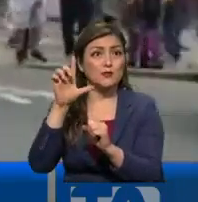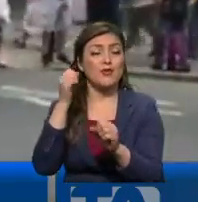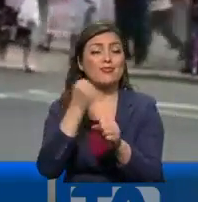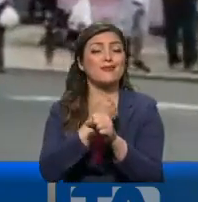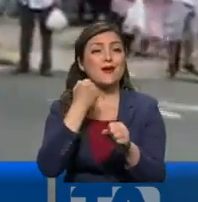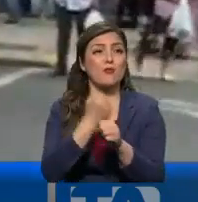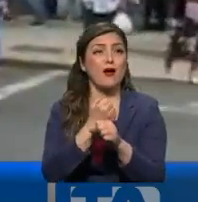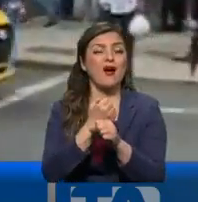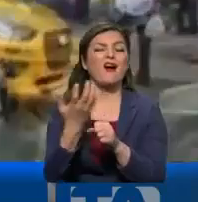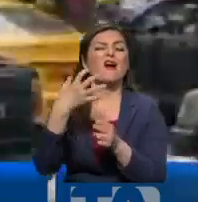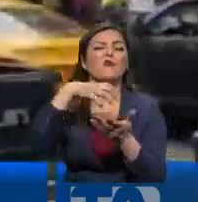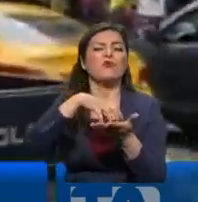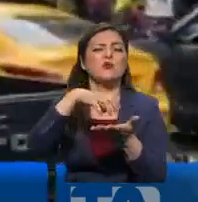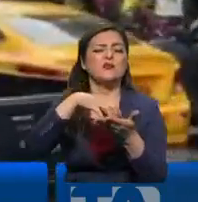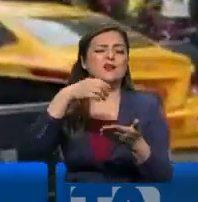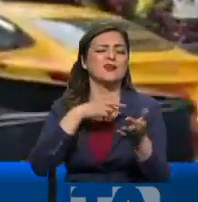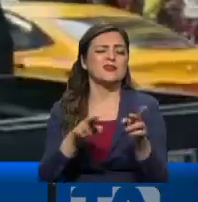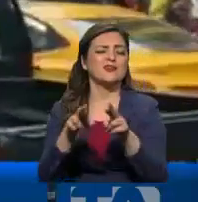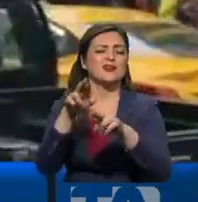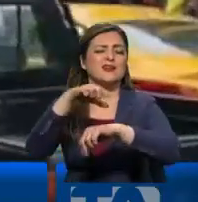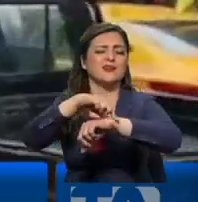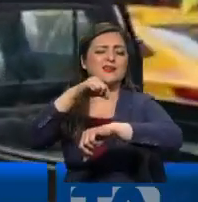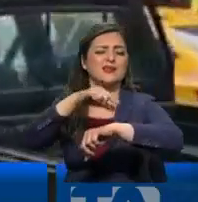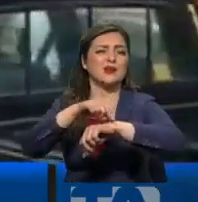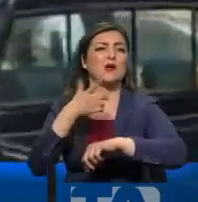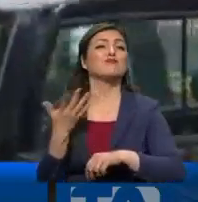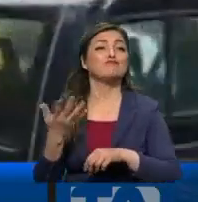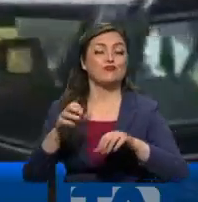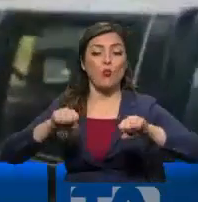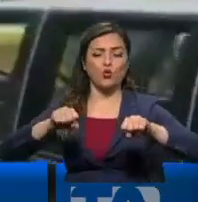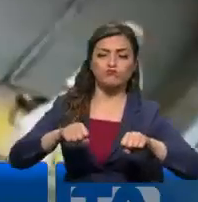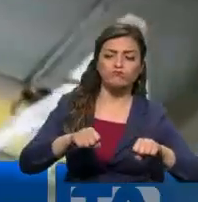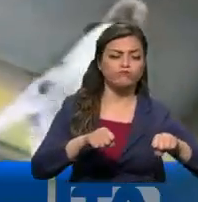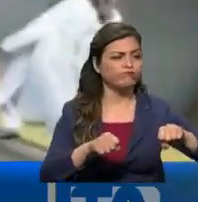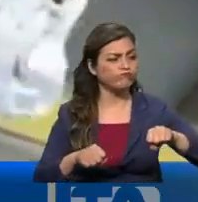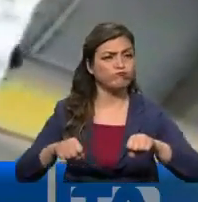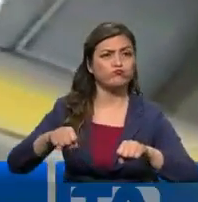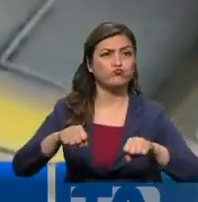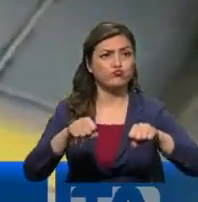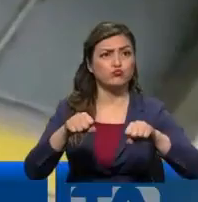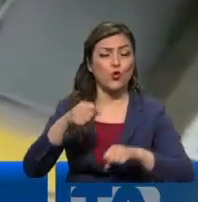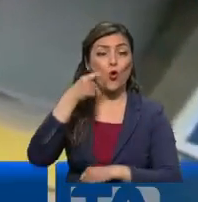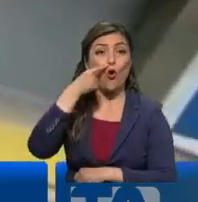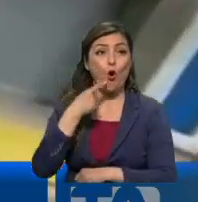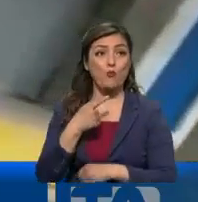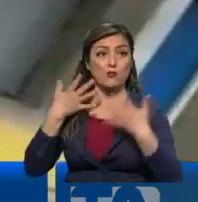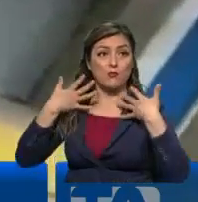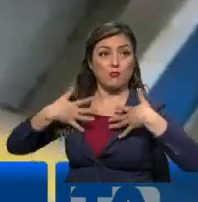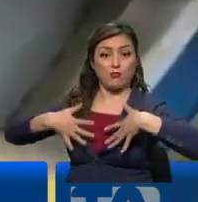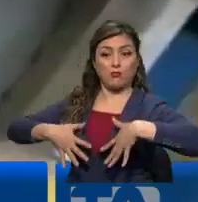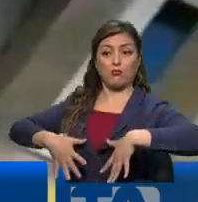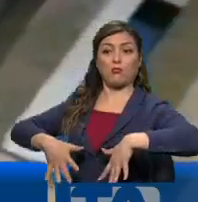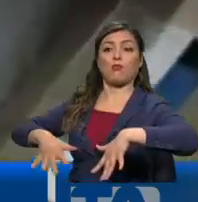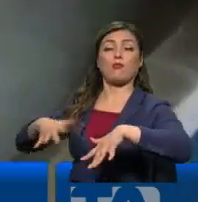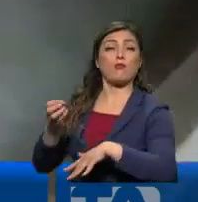servicio en Quevedo, provincia de Los Ríos. Testigos cuentan que el gendarme se movilizaba en su motocicleta, cuando de pronto un hombre vestido de blanco, conocido como